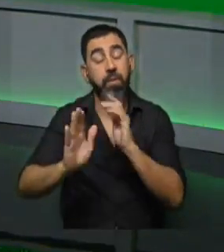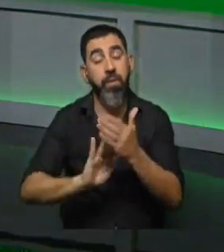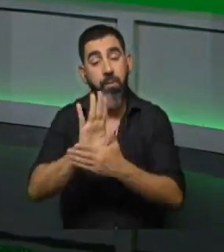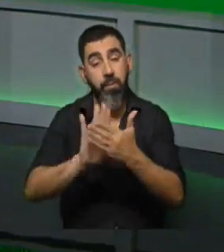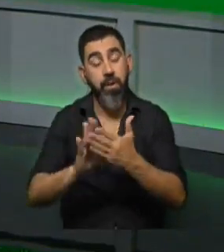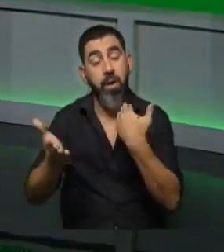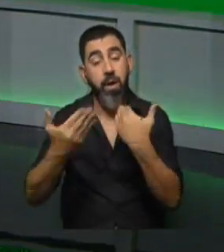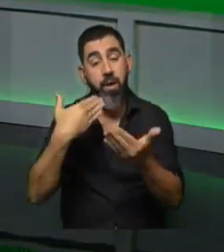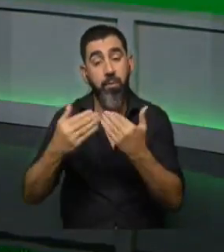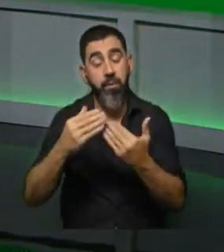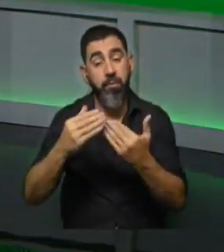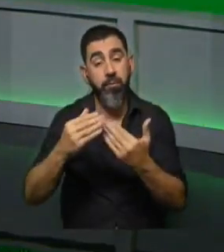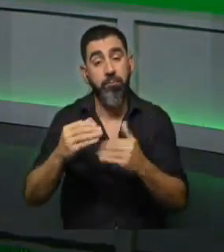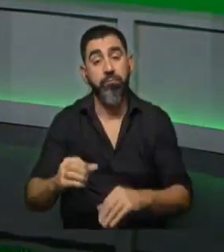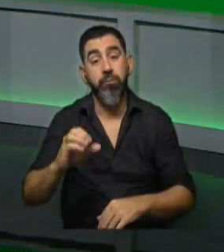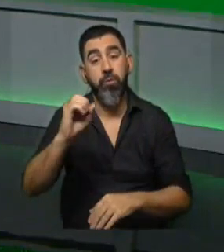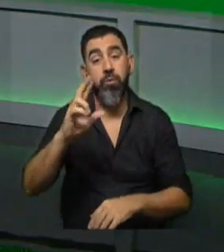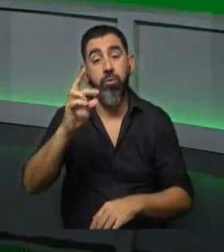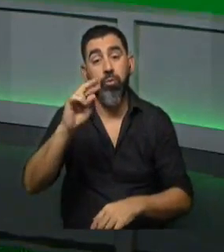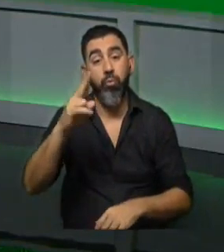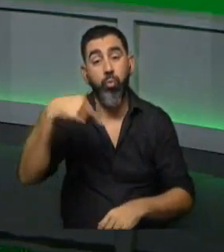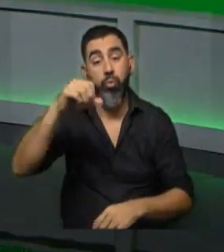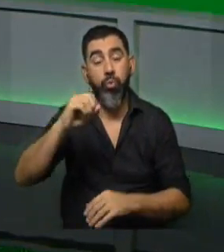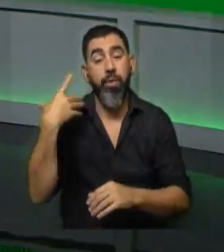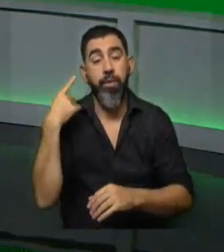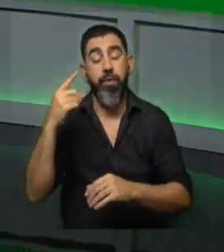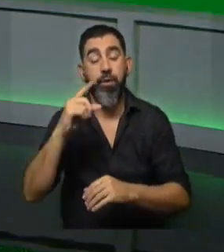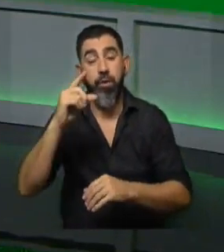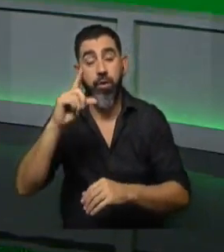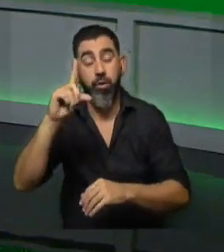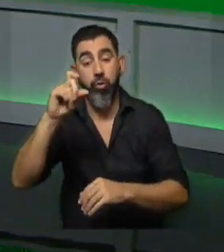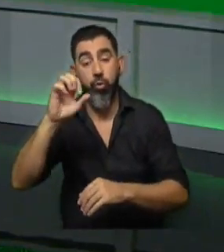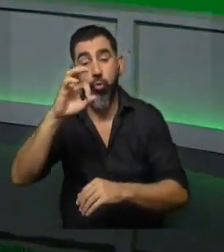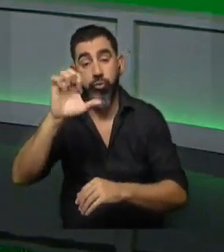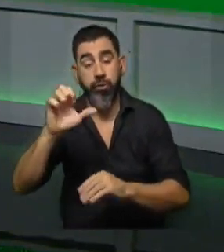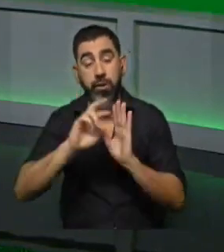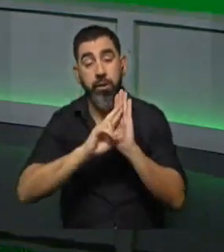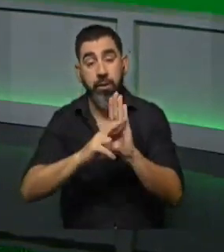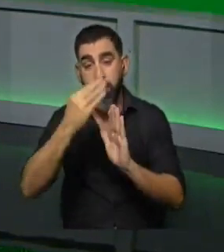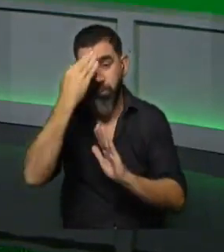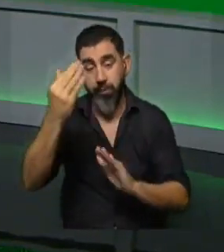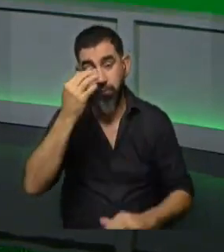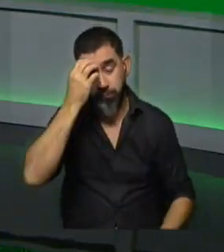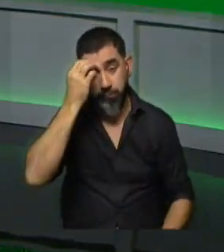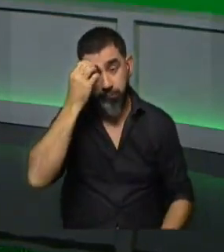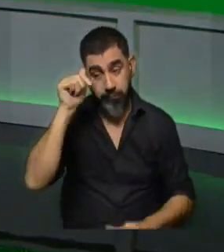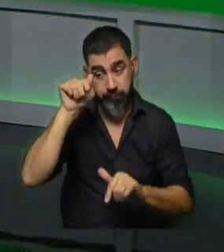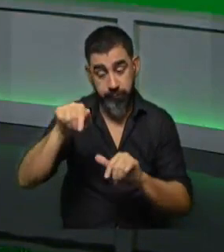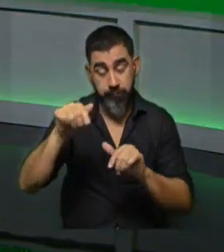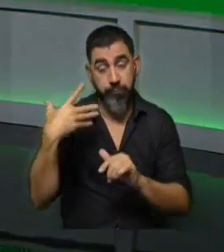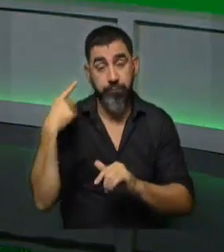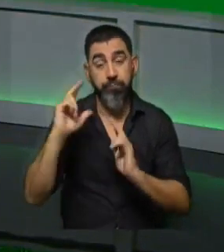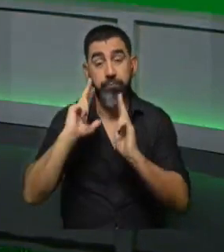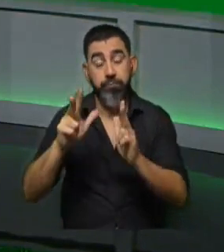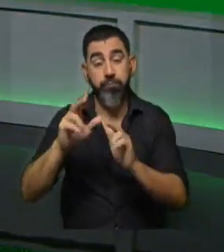conversó con José macaraballo Edgardo Ortuño el director de osce en representación del frente amplio en ese marco el